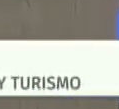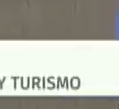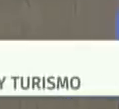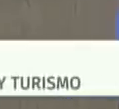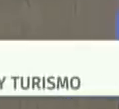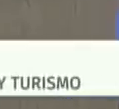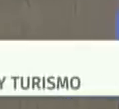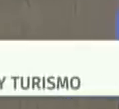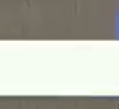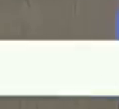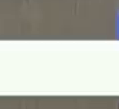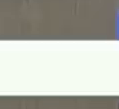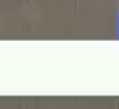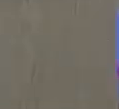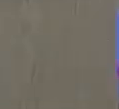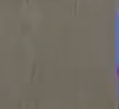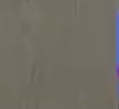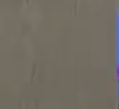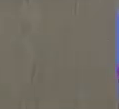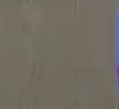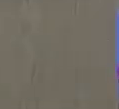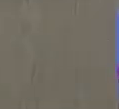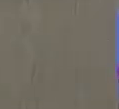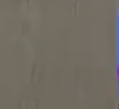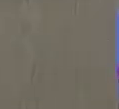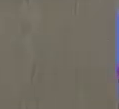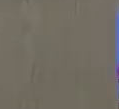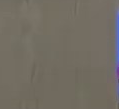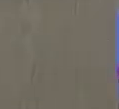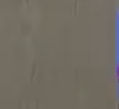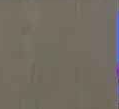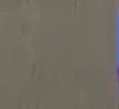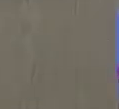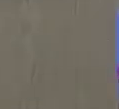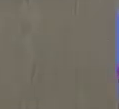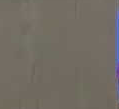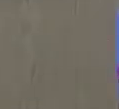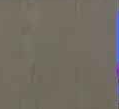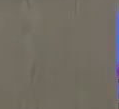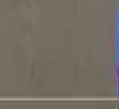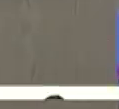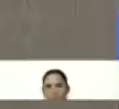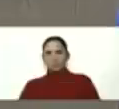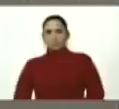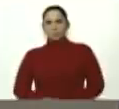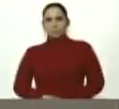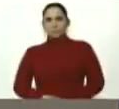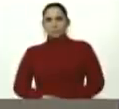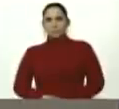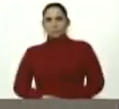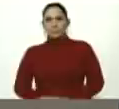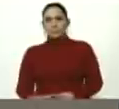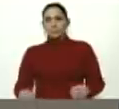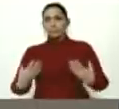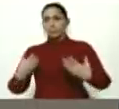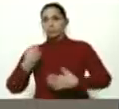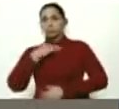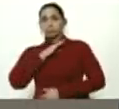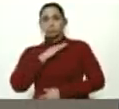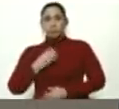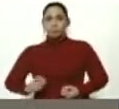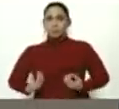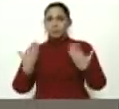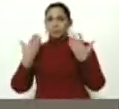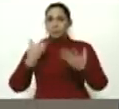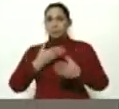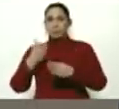y Cura de la Pandemia por COVID-19, expresarle y compartir con